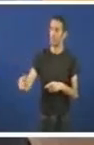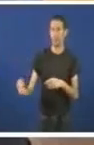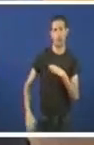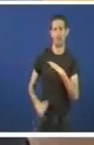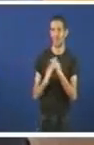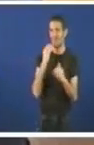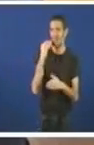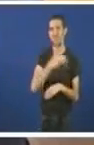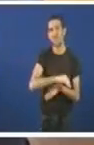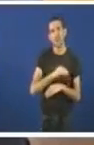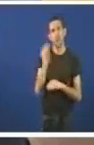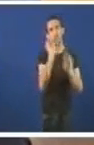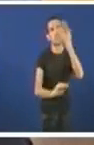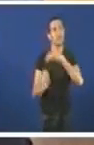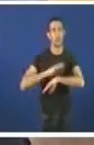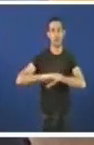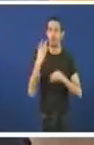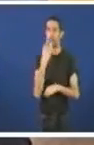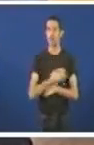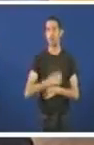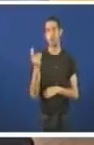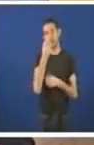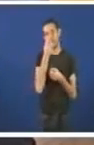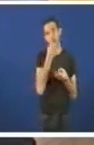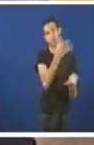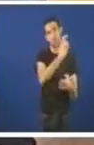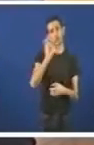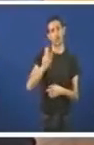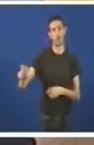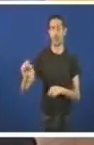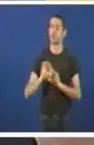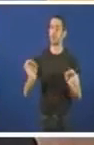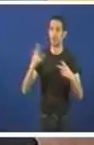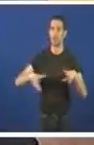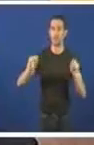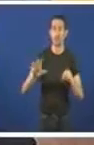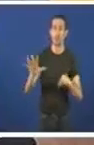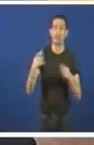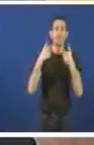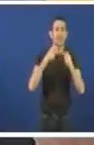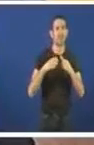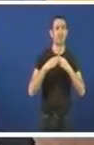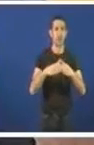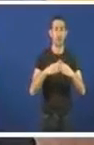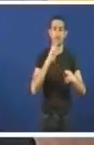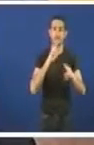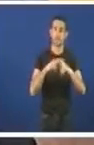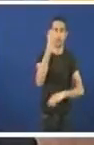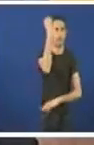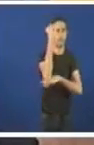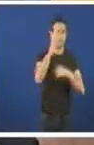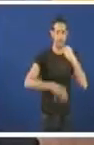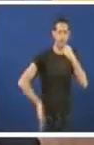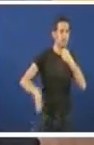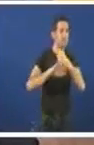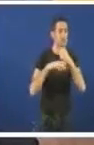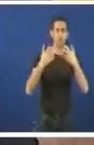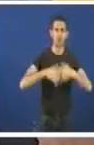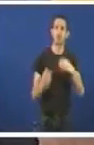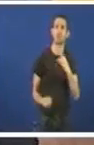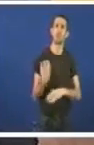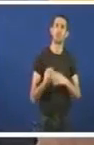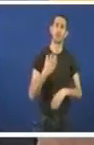frivolizar e de facer escapismo político. O sector naval é a columna vertebral da industria productiva